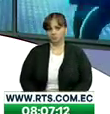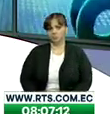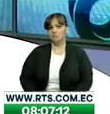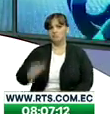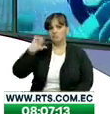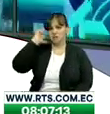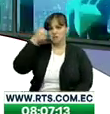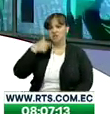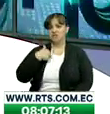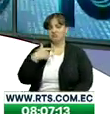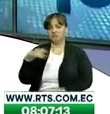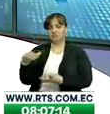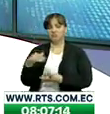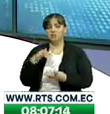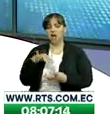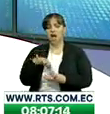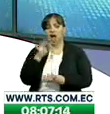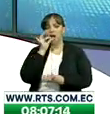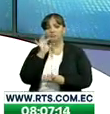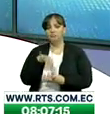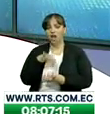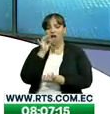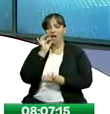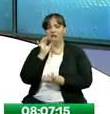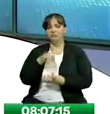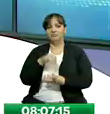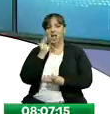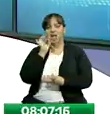cuenta de cambio también para ver aquí los vídeos veamos